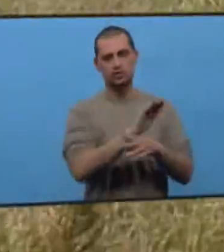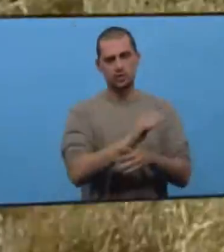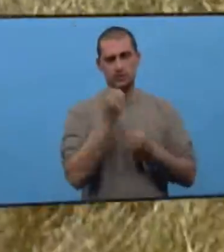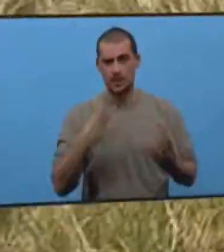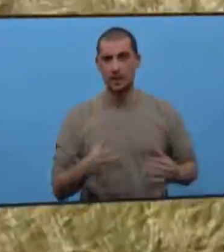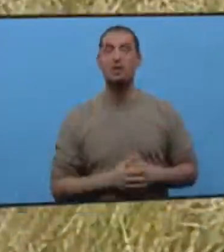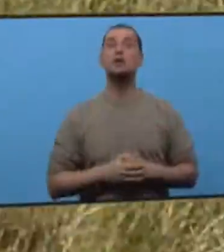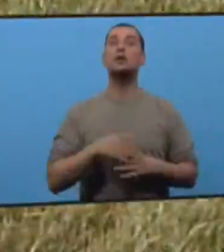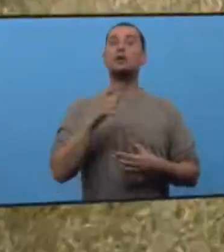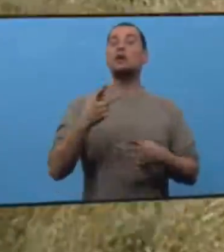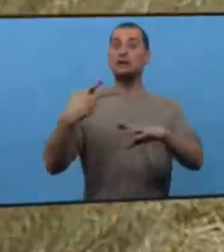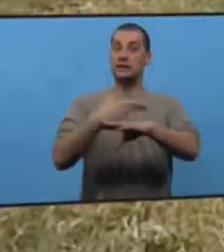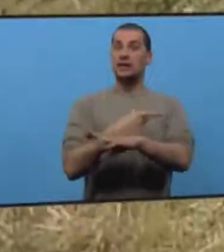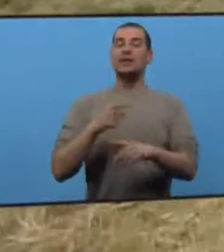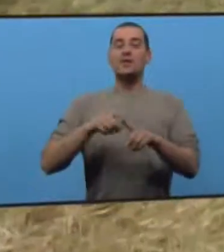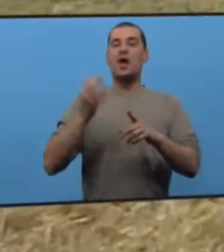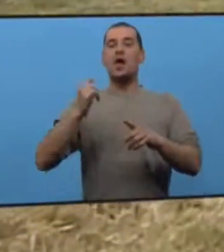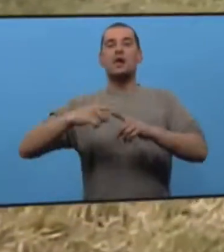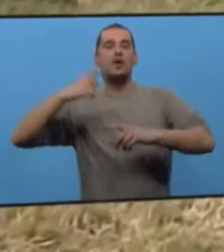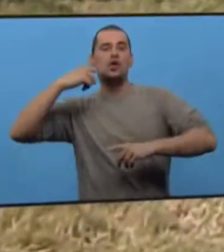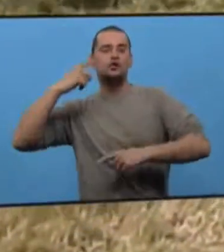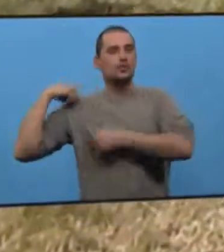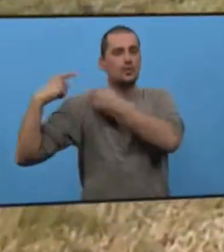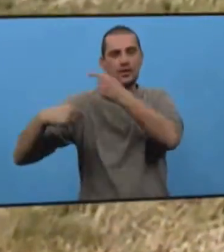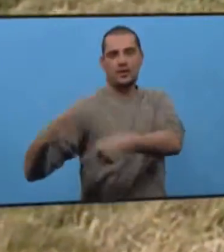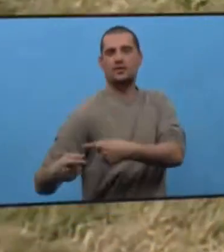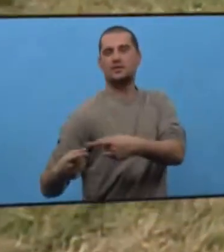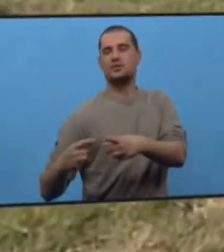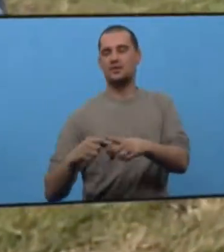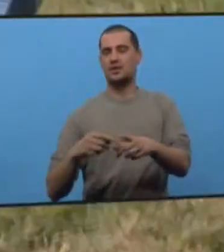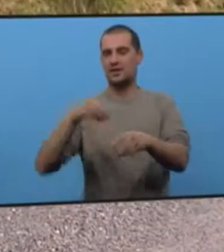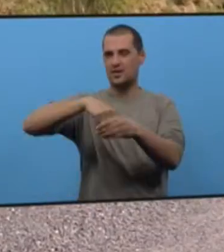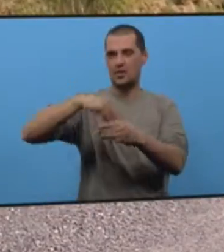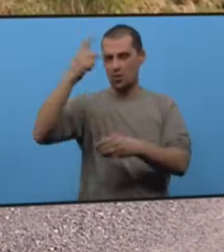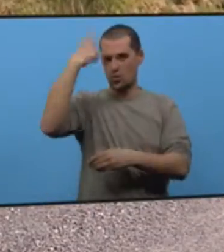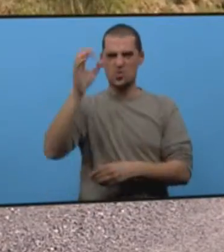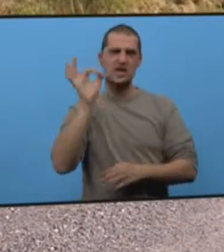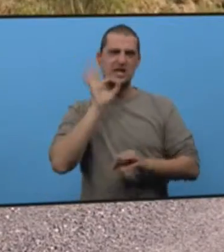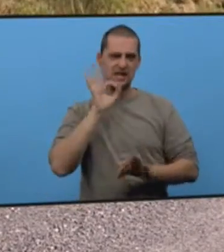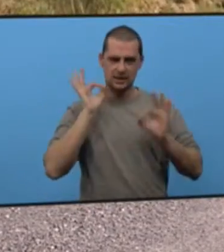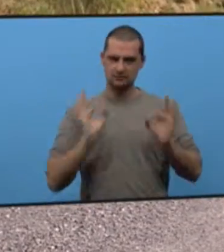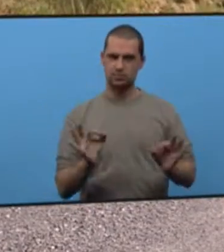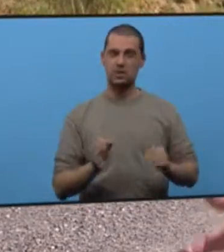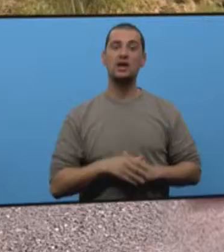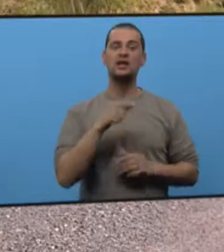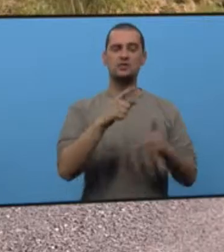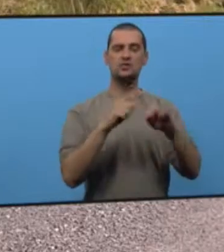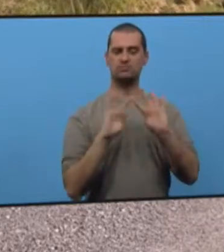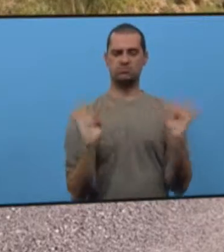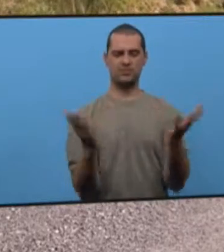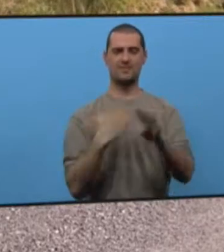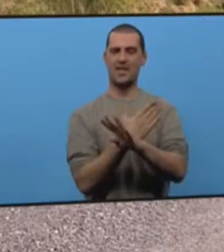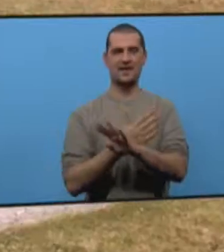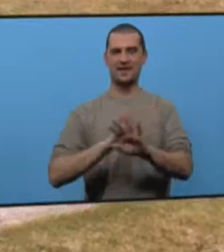seguen unha serie de ritos centenarios que entroncan co máis profundo da cultura galega. Isto non é un trozo de madeira, é dicir, non é